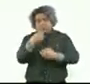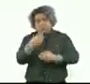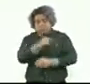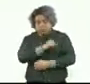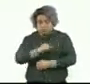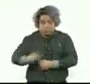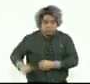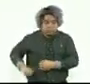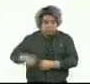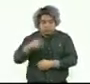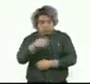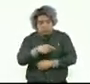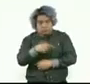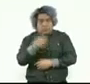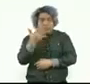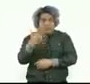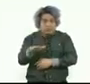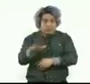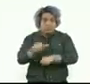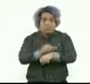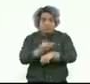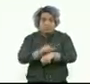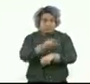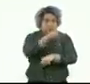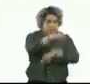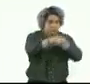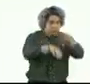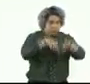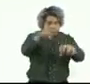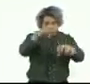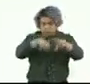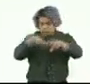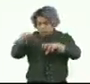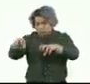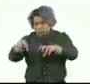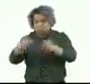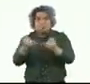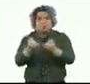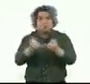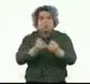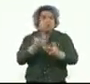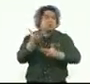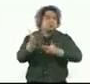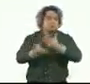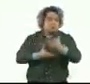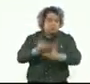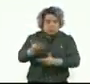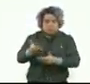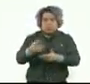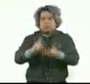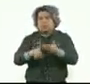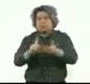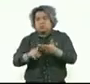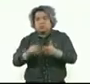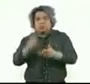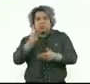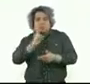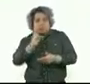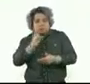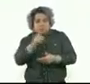10 unidades médicas móviles. Damos servicio de consulta médica,